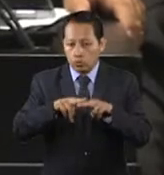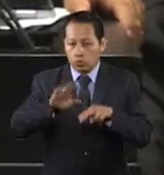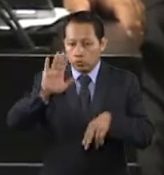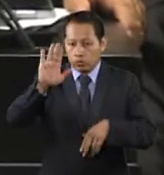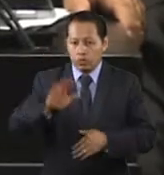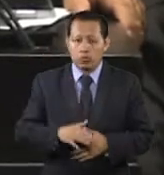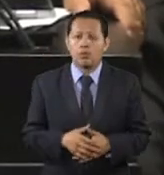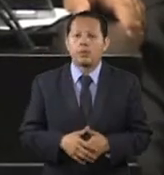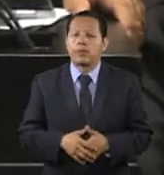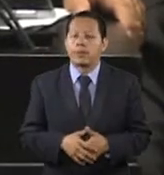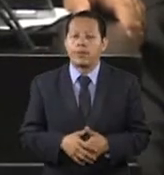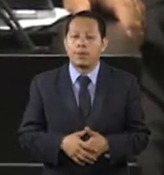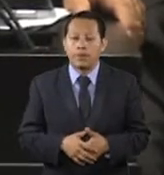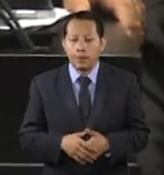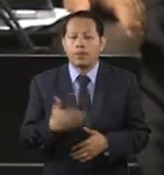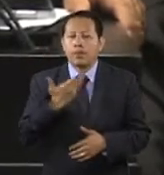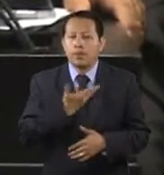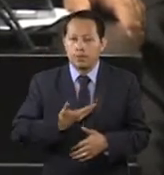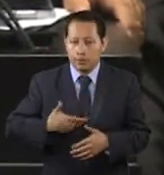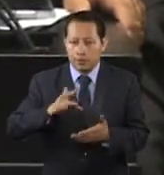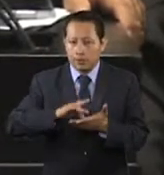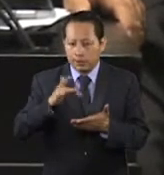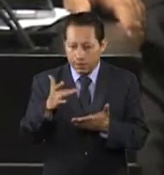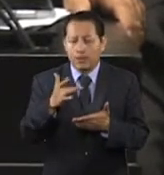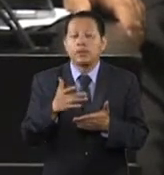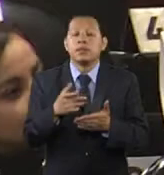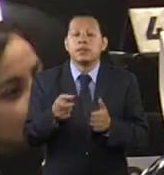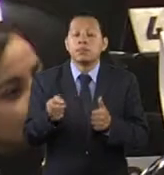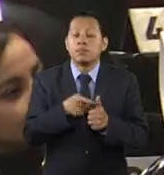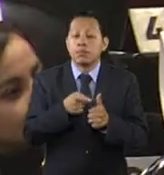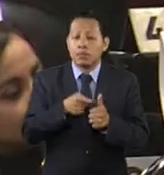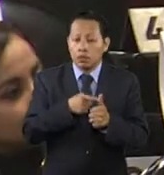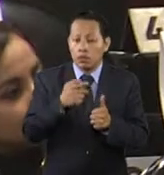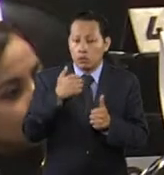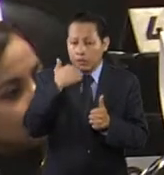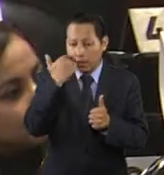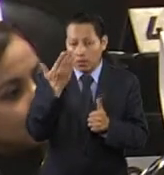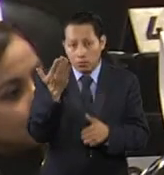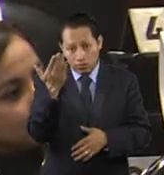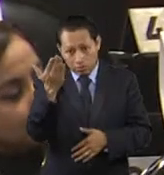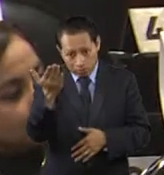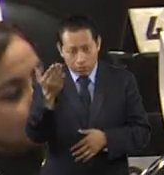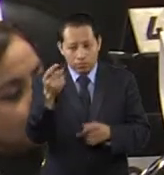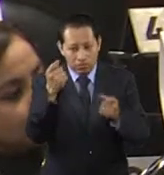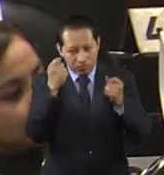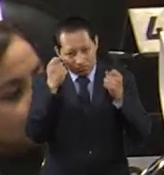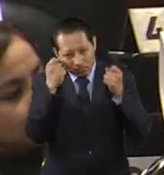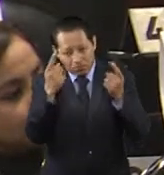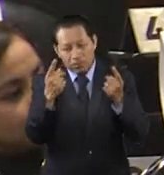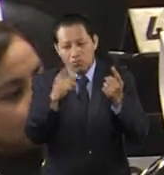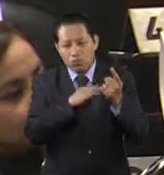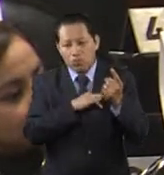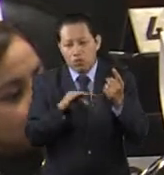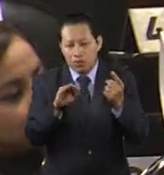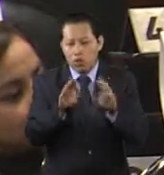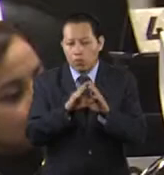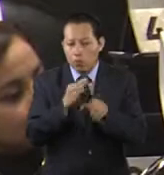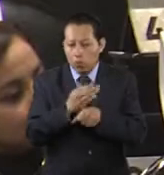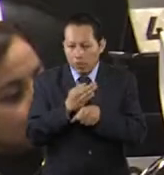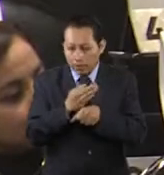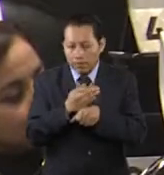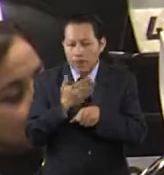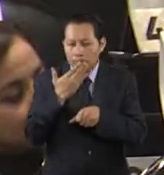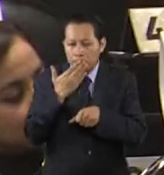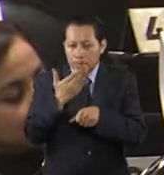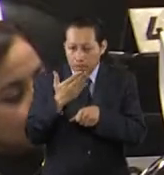invitado. Gracias, presidente. En primer lugar, reconocerle a usted la apertura de este momento, de esta